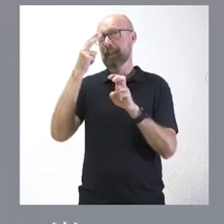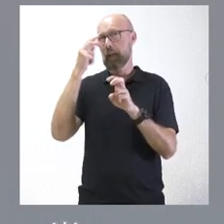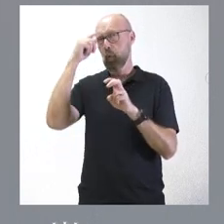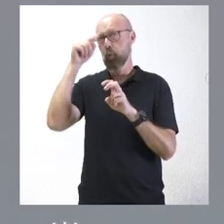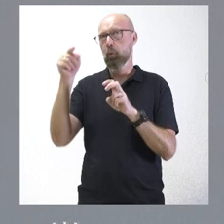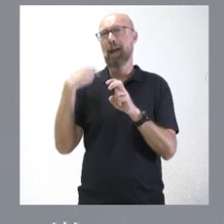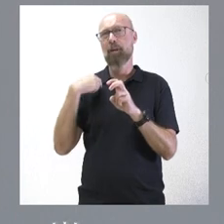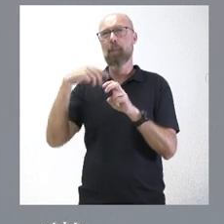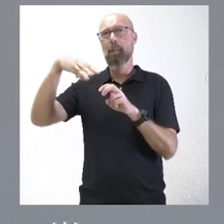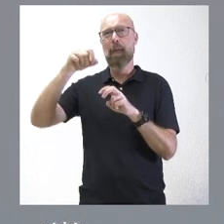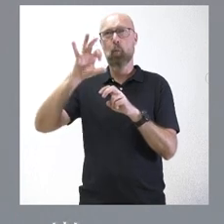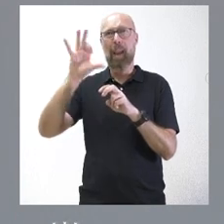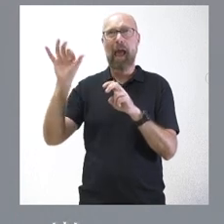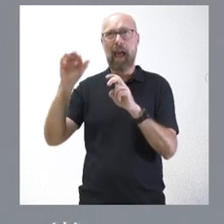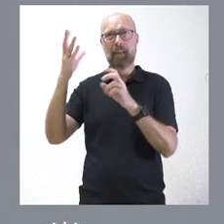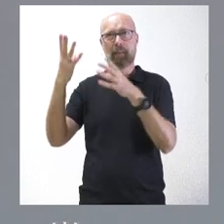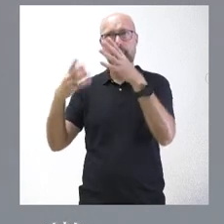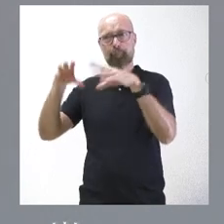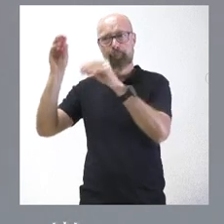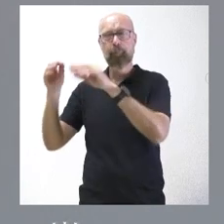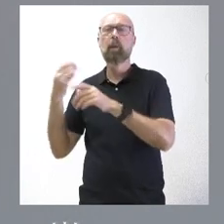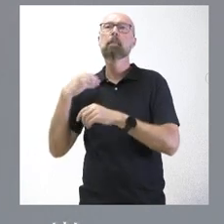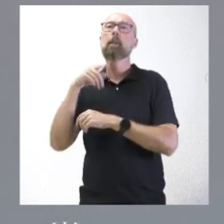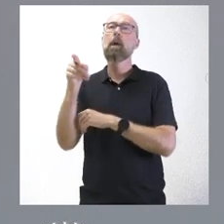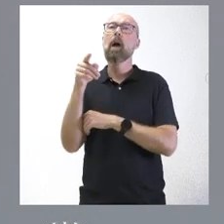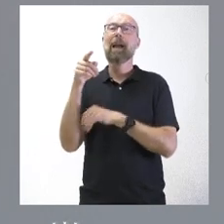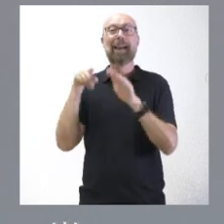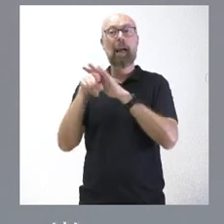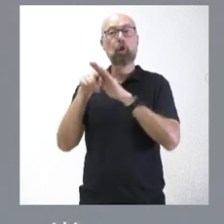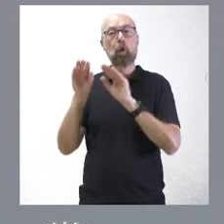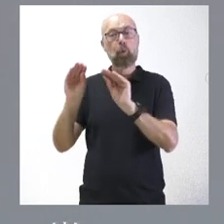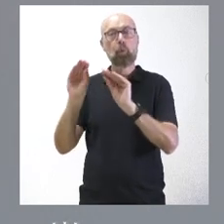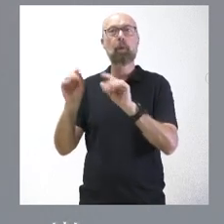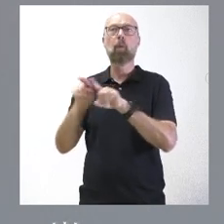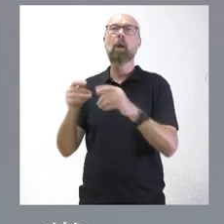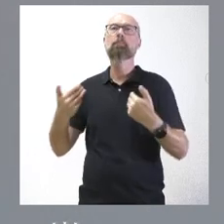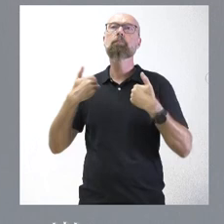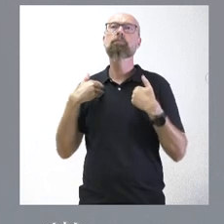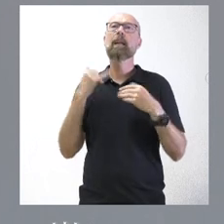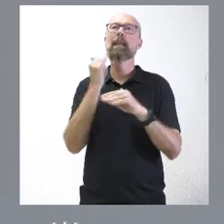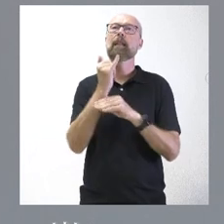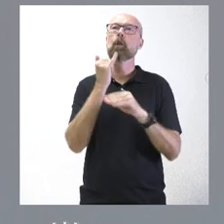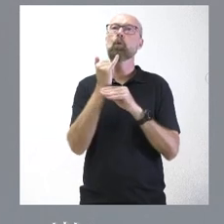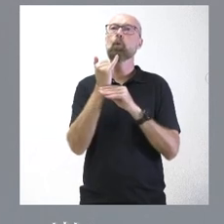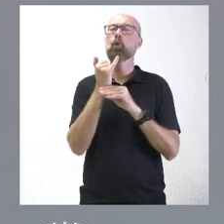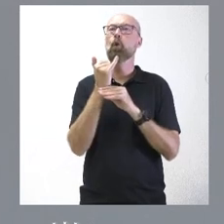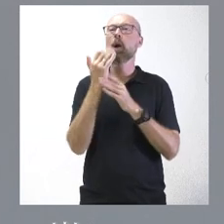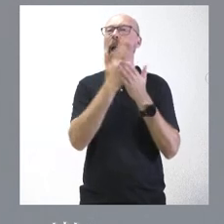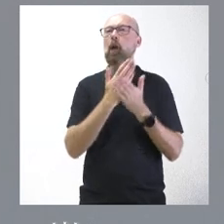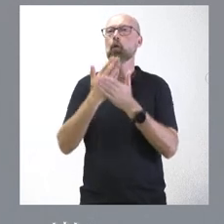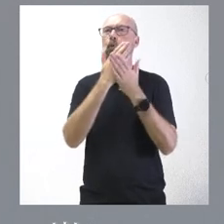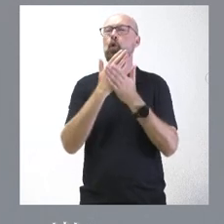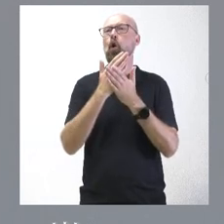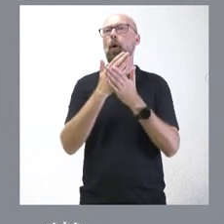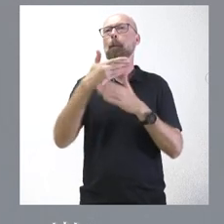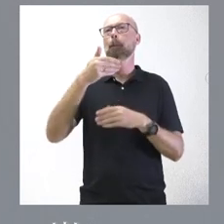las médulas y que la gestión de las mismas estaba correspondiendo al instituto de estudios bercianos creo que se